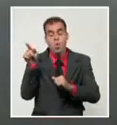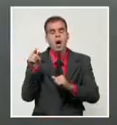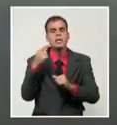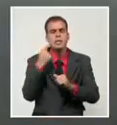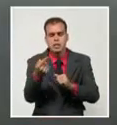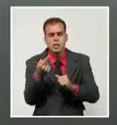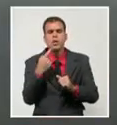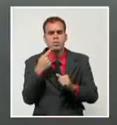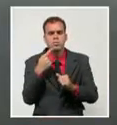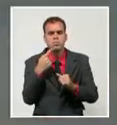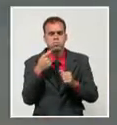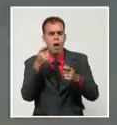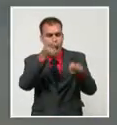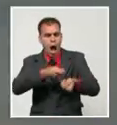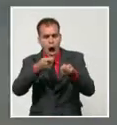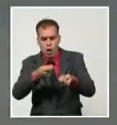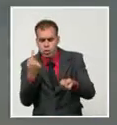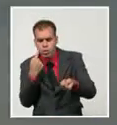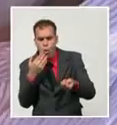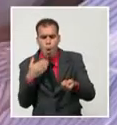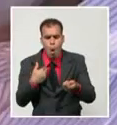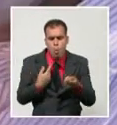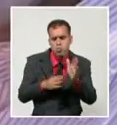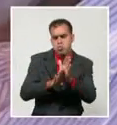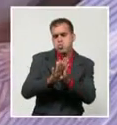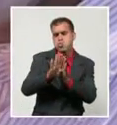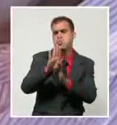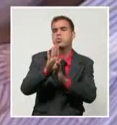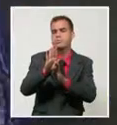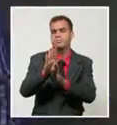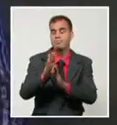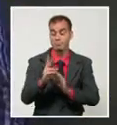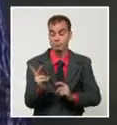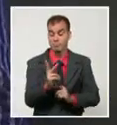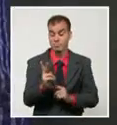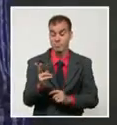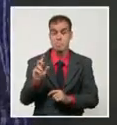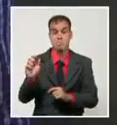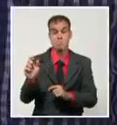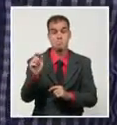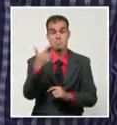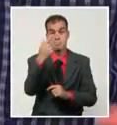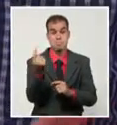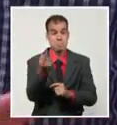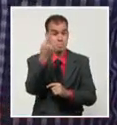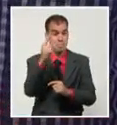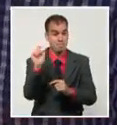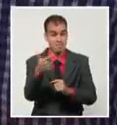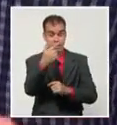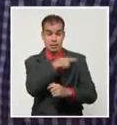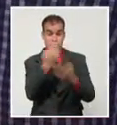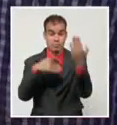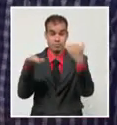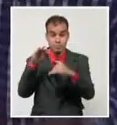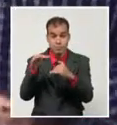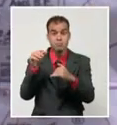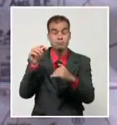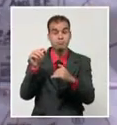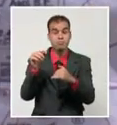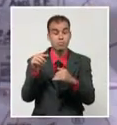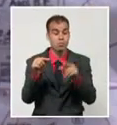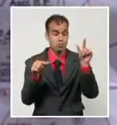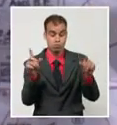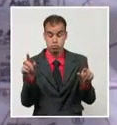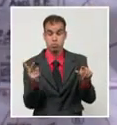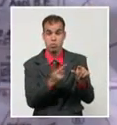la zona. Le acompañaron la viceprimera ministra Inés Yamanguao, el ministro de la Agricultura Gustavo Rodríguez